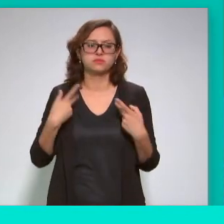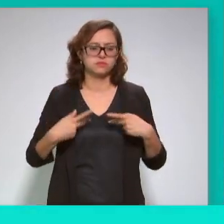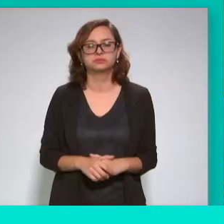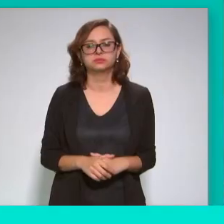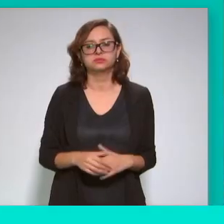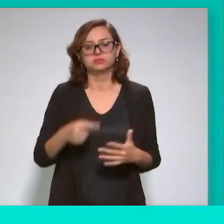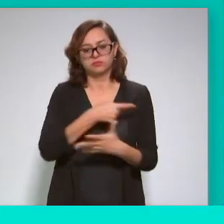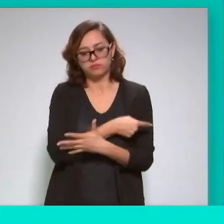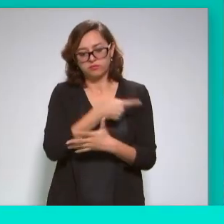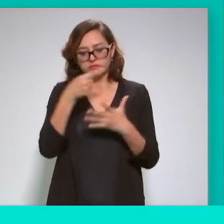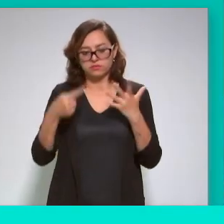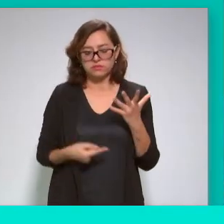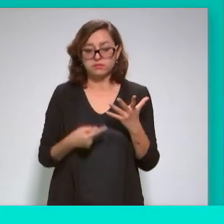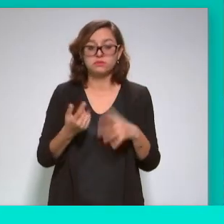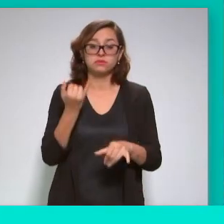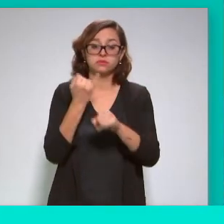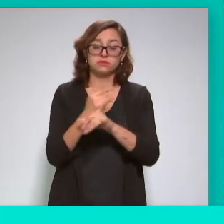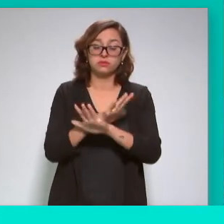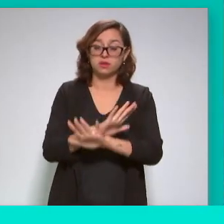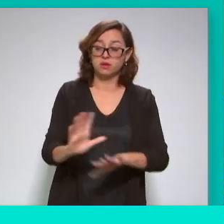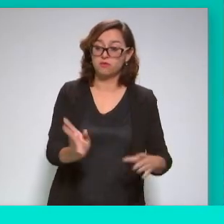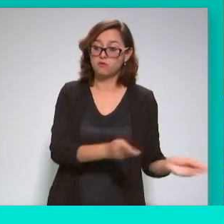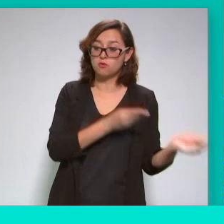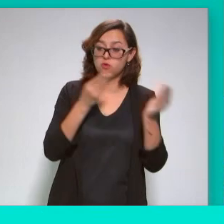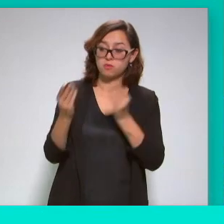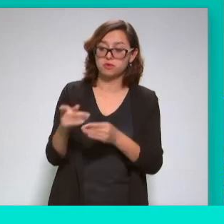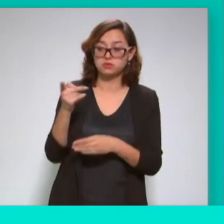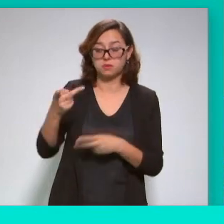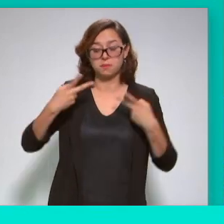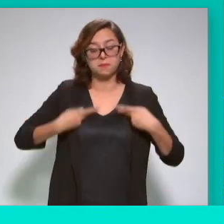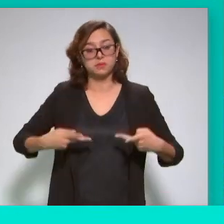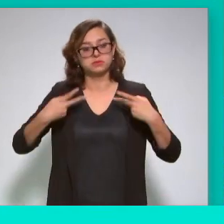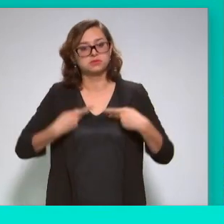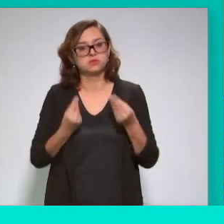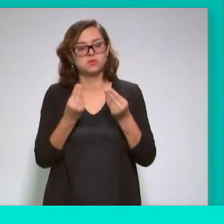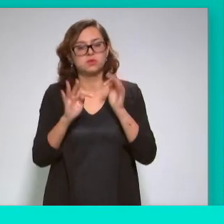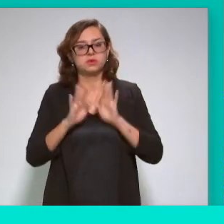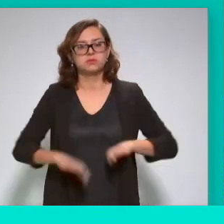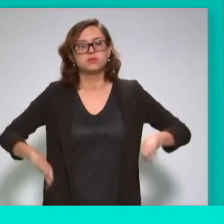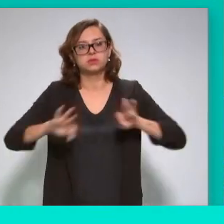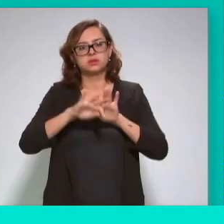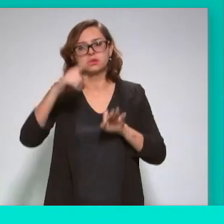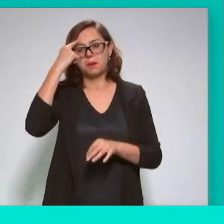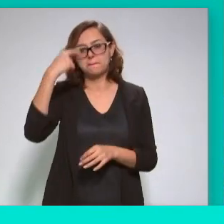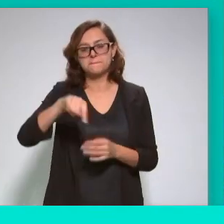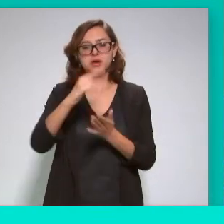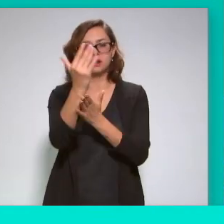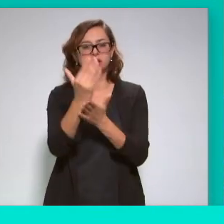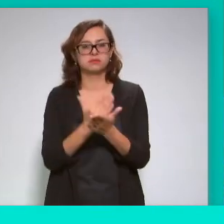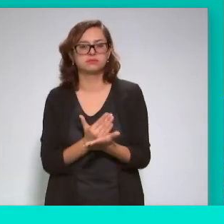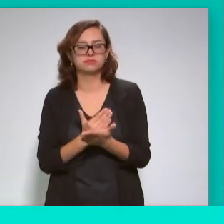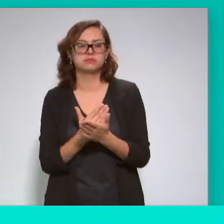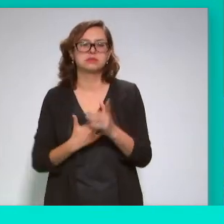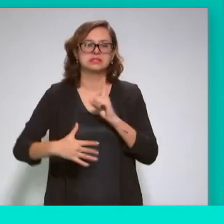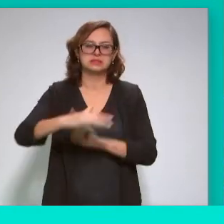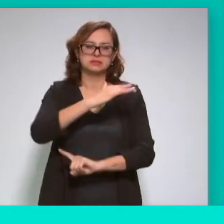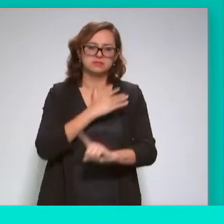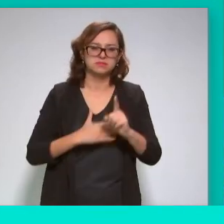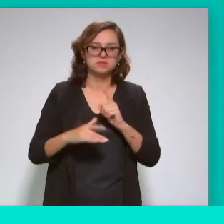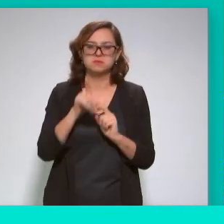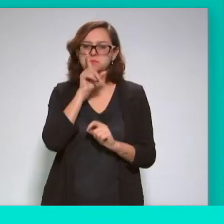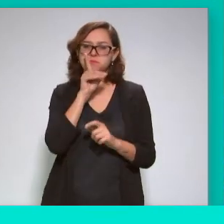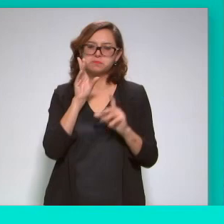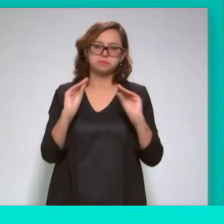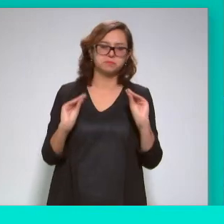personas otorgar la información solicitada por el particular es fundamental para contrarrestar las condiciones hermetismo y